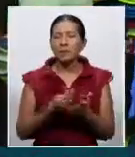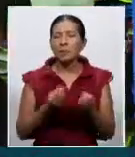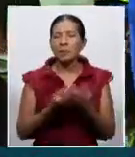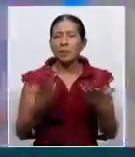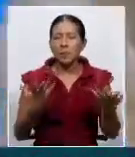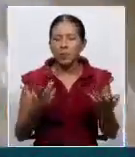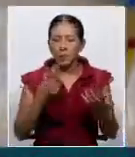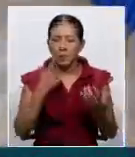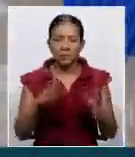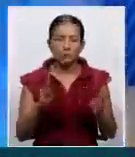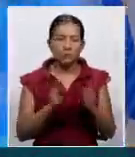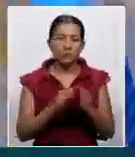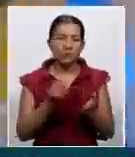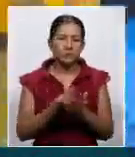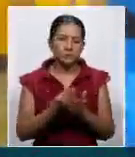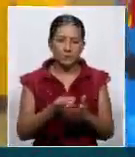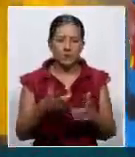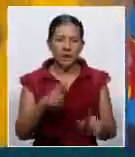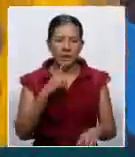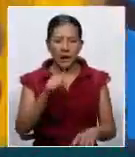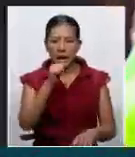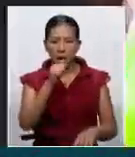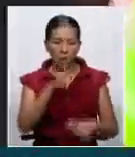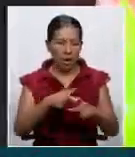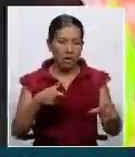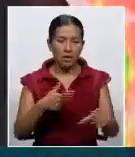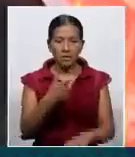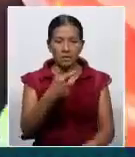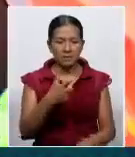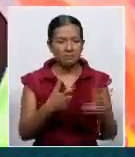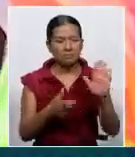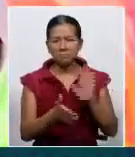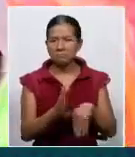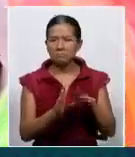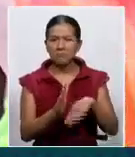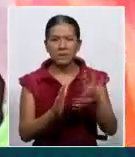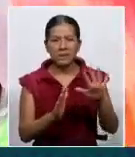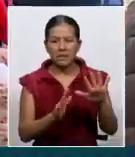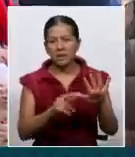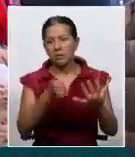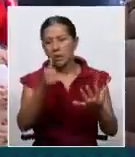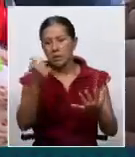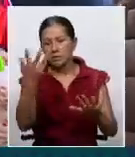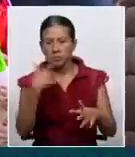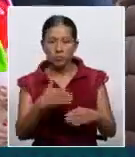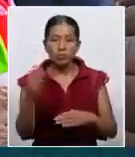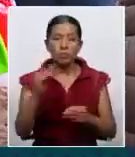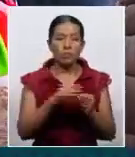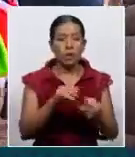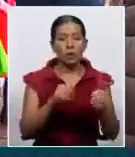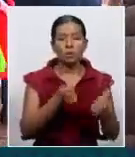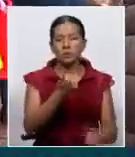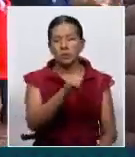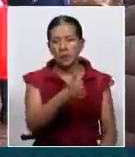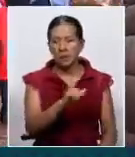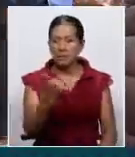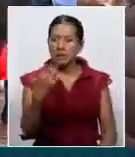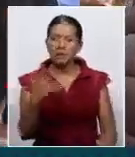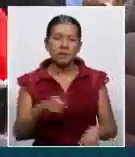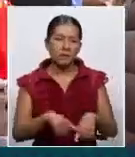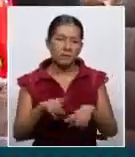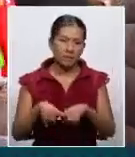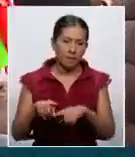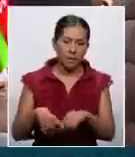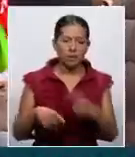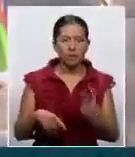acá? Tenemos a partir de los chiquetes, tenemos a partir de 5 bolivianos para arriba, y las espumas hay de 10, de 15, de